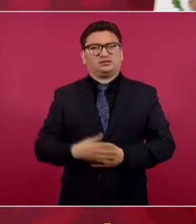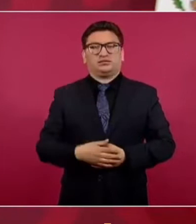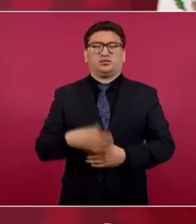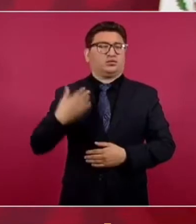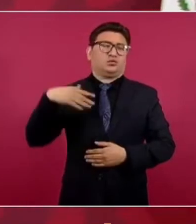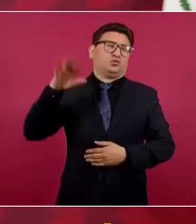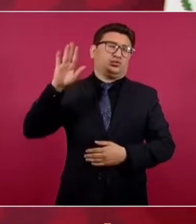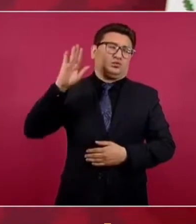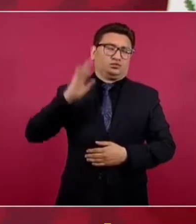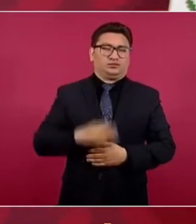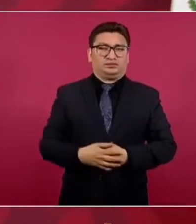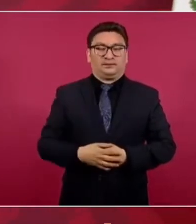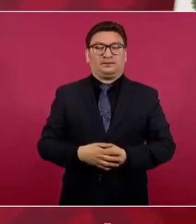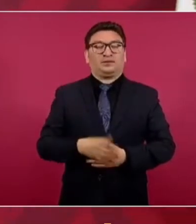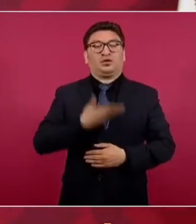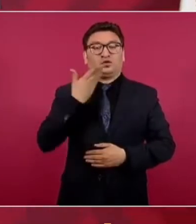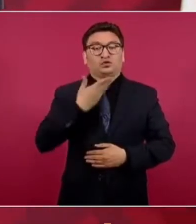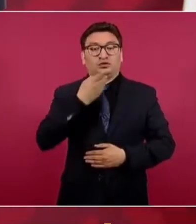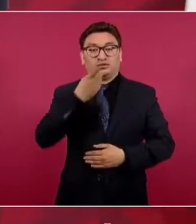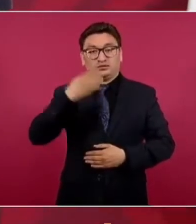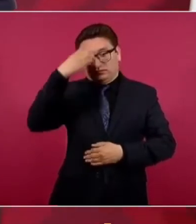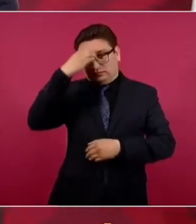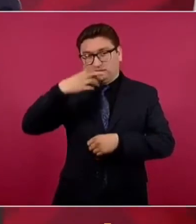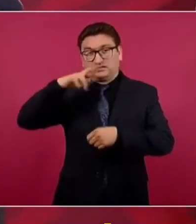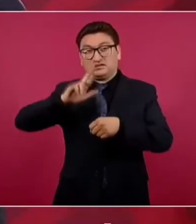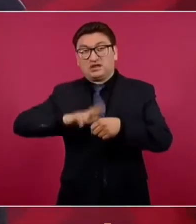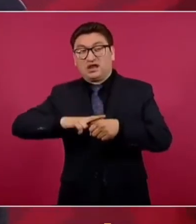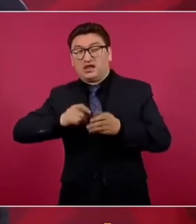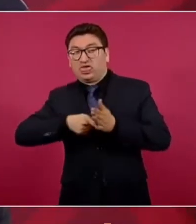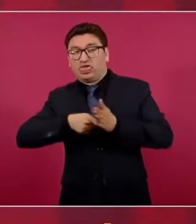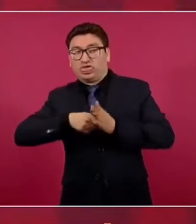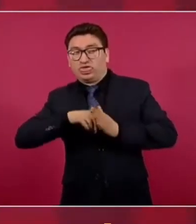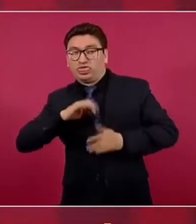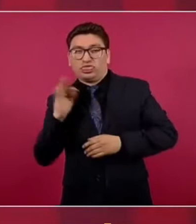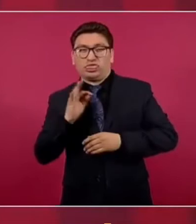mucho antes, decían extranjero pernicioso.